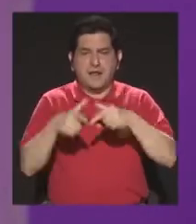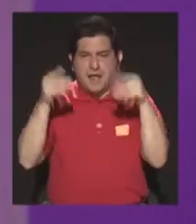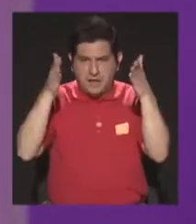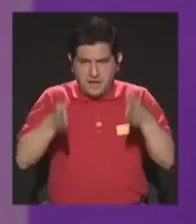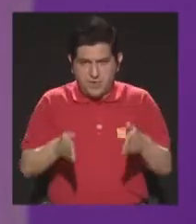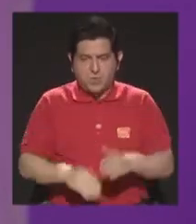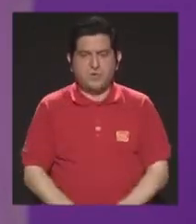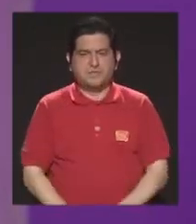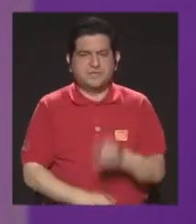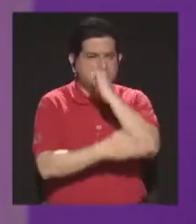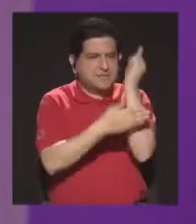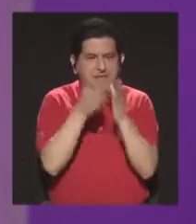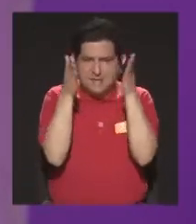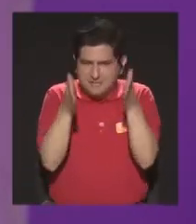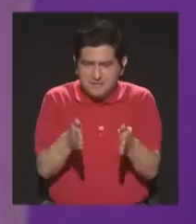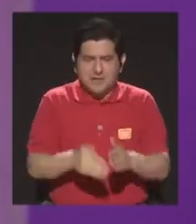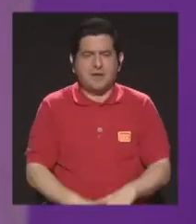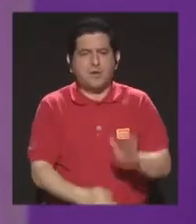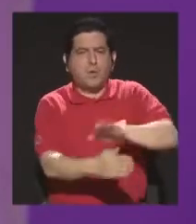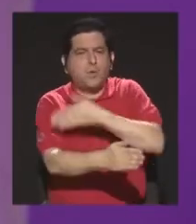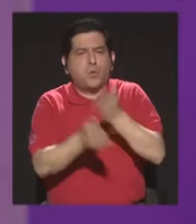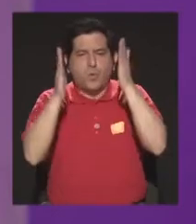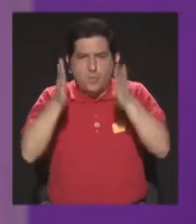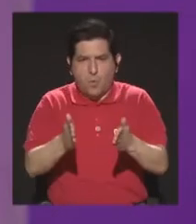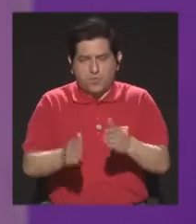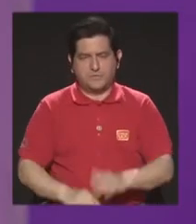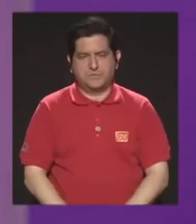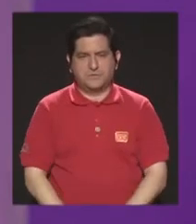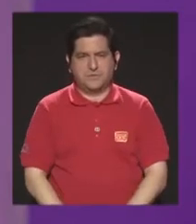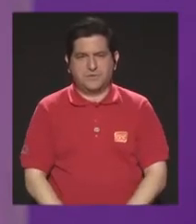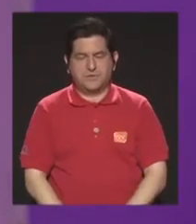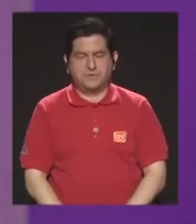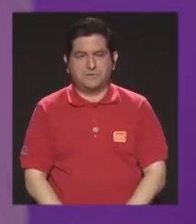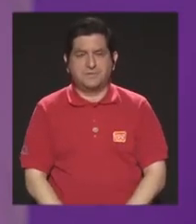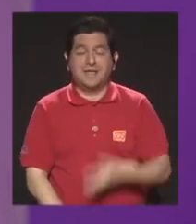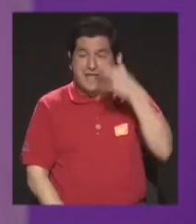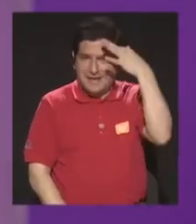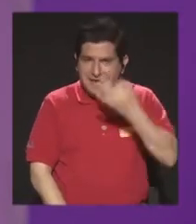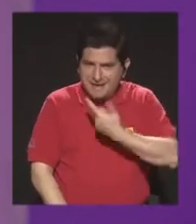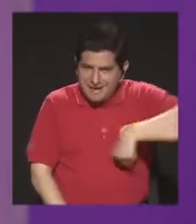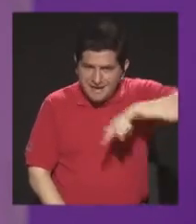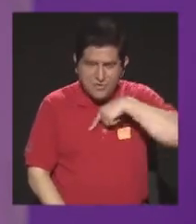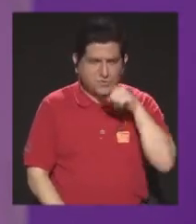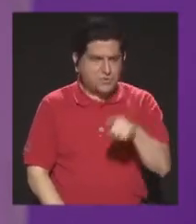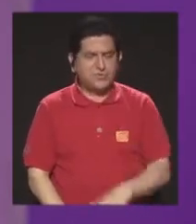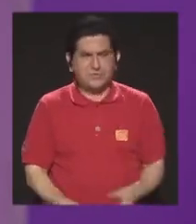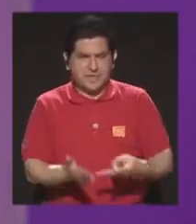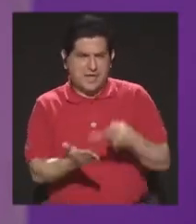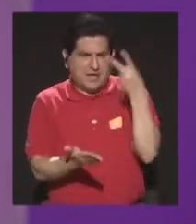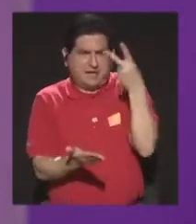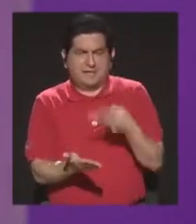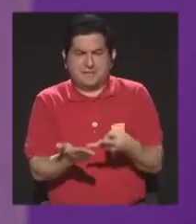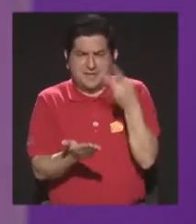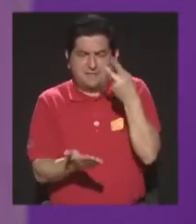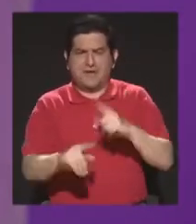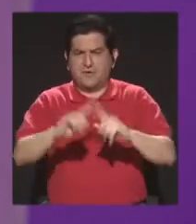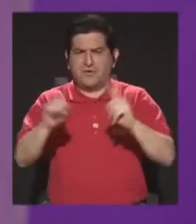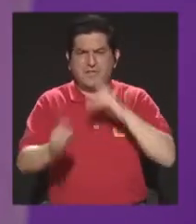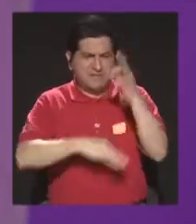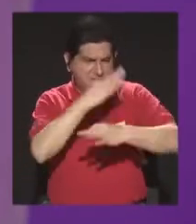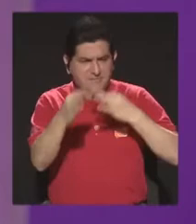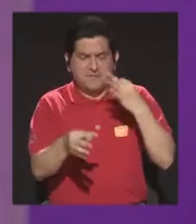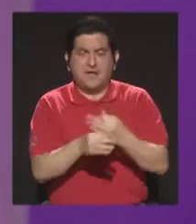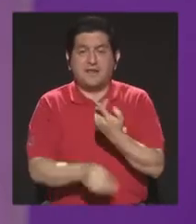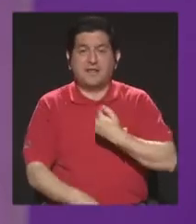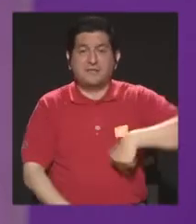lingüistas, diseñadores, músicos, artistas, poetas. Más bien creemos que en esa riqueza de talentos y trasfondos